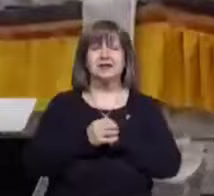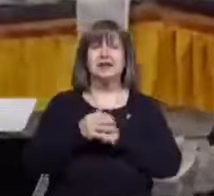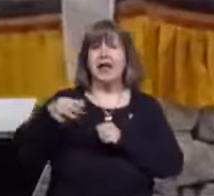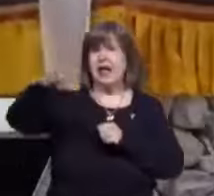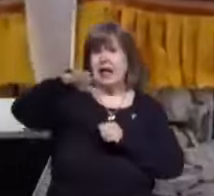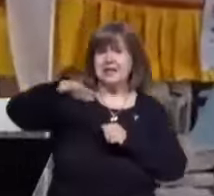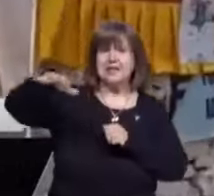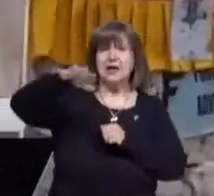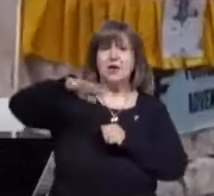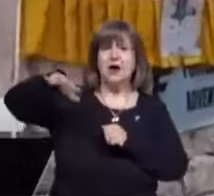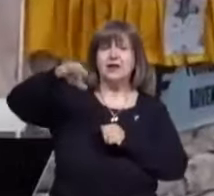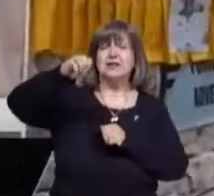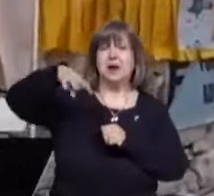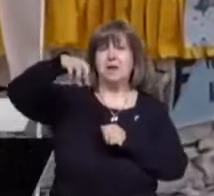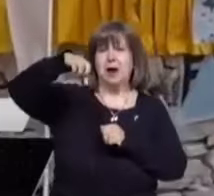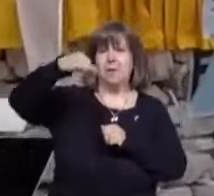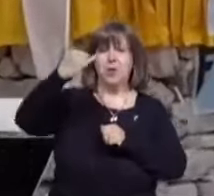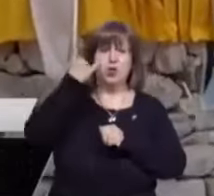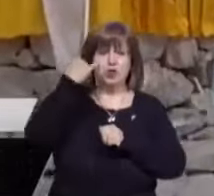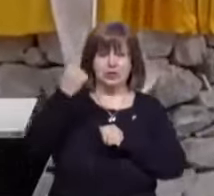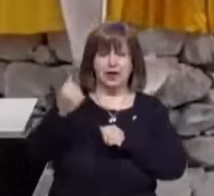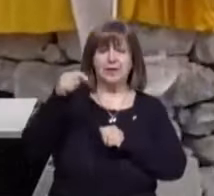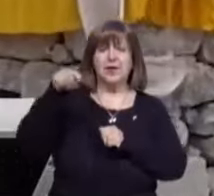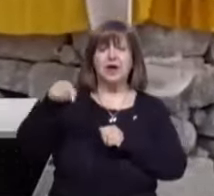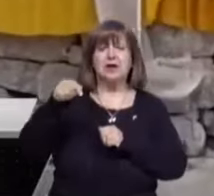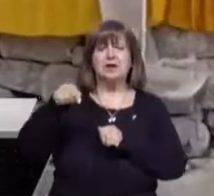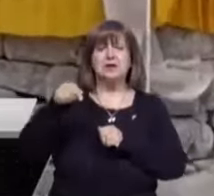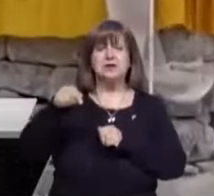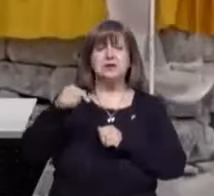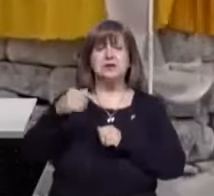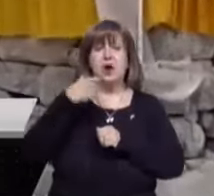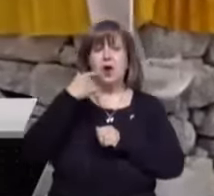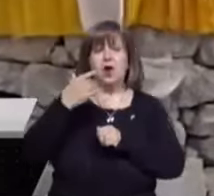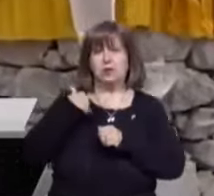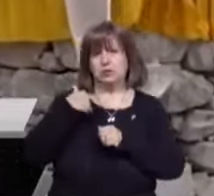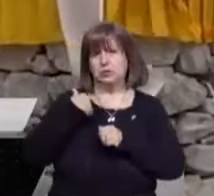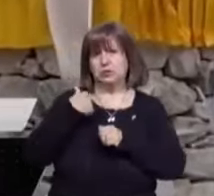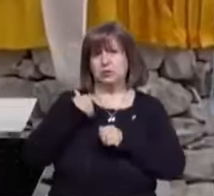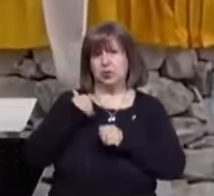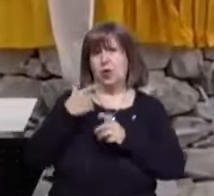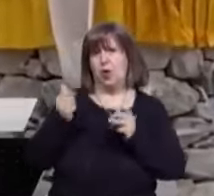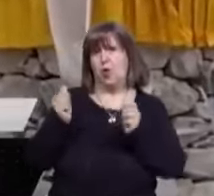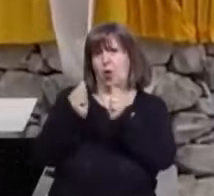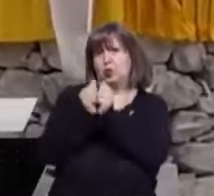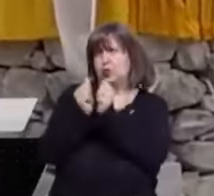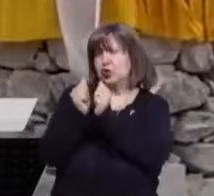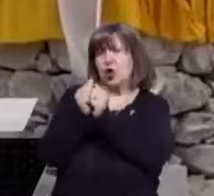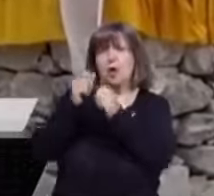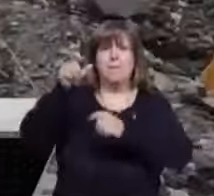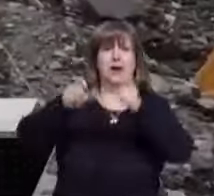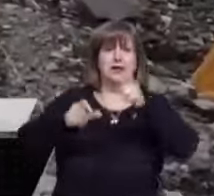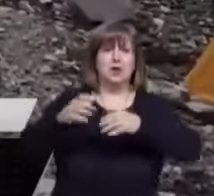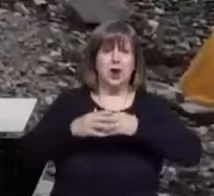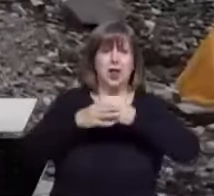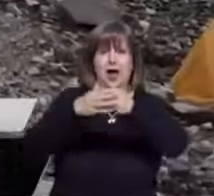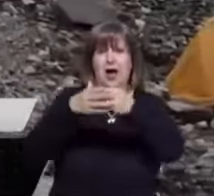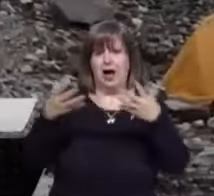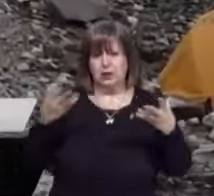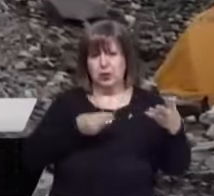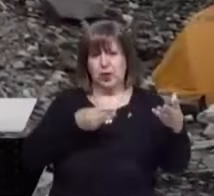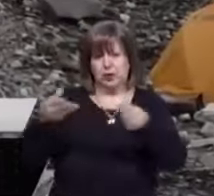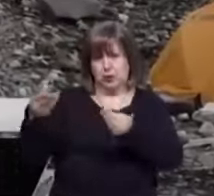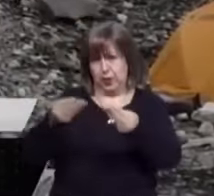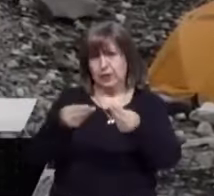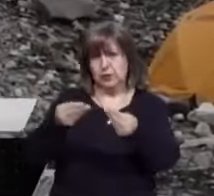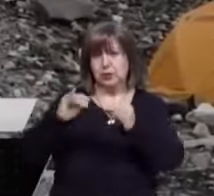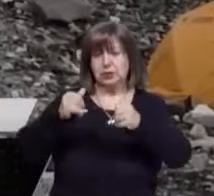Bueno, esta es la puya de acá. Tuve el placer de levantar la puya con la gente cuando estuvieron acá. Y